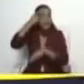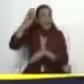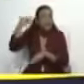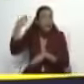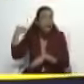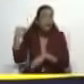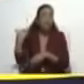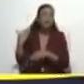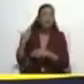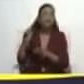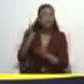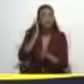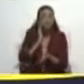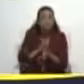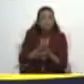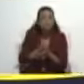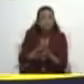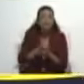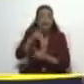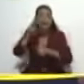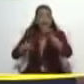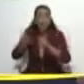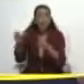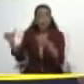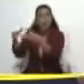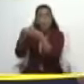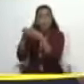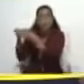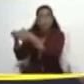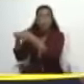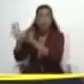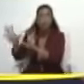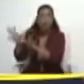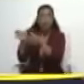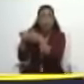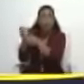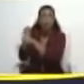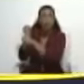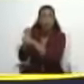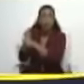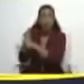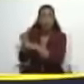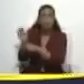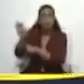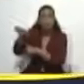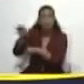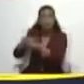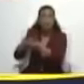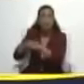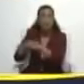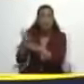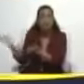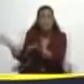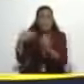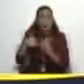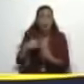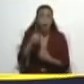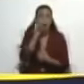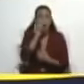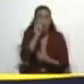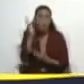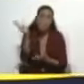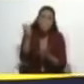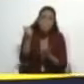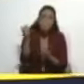ese compañero, Diosdado. Alguno de ustedes, Nahum, a este compañero, súbanlo aquí a la tarima.